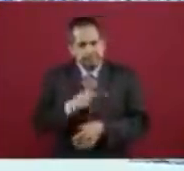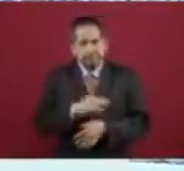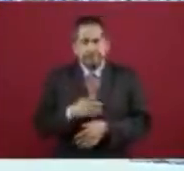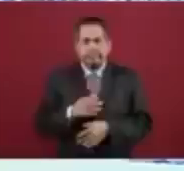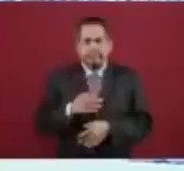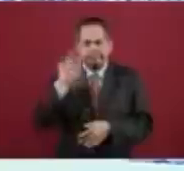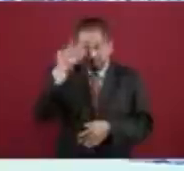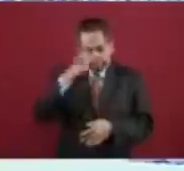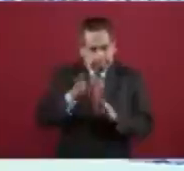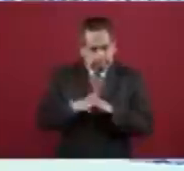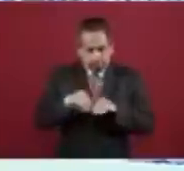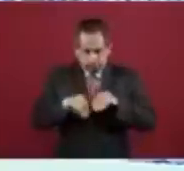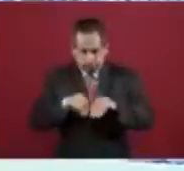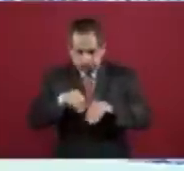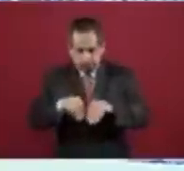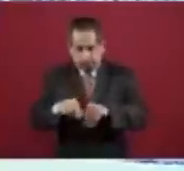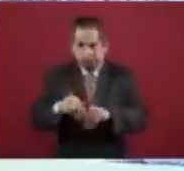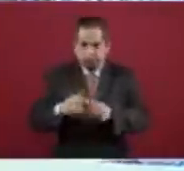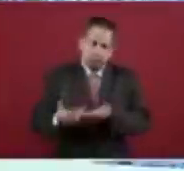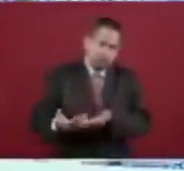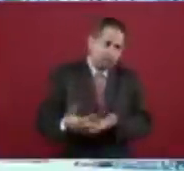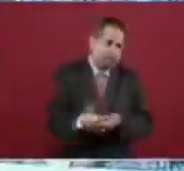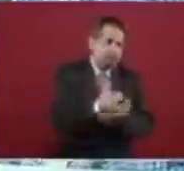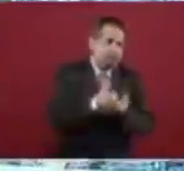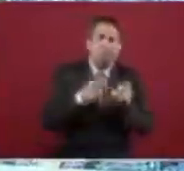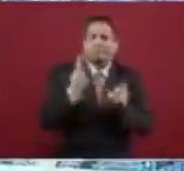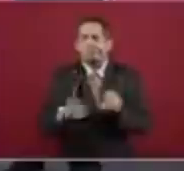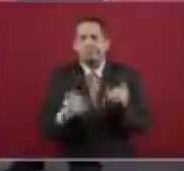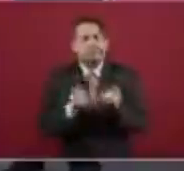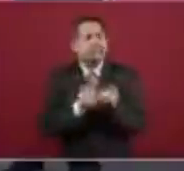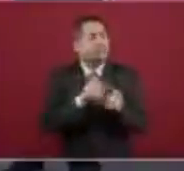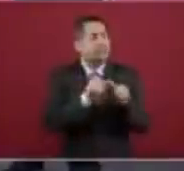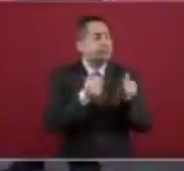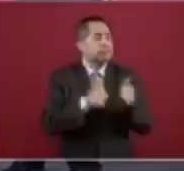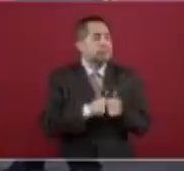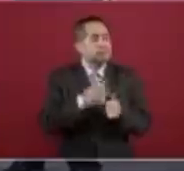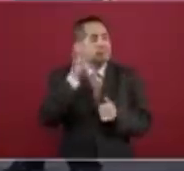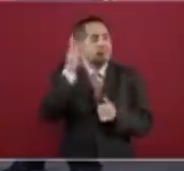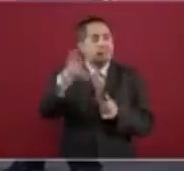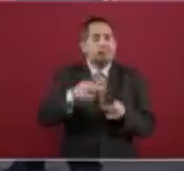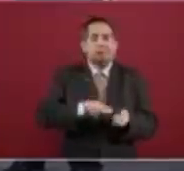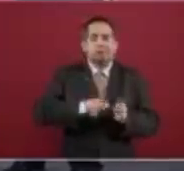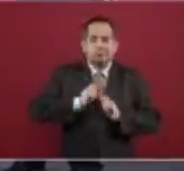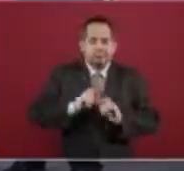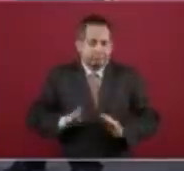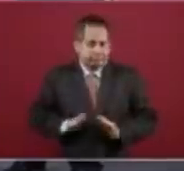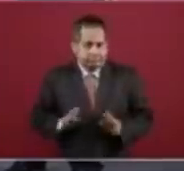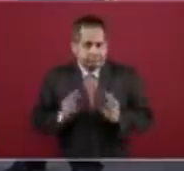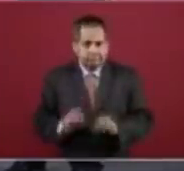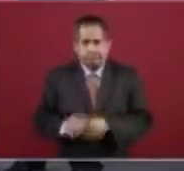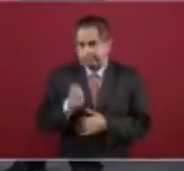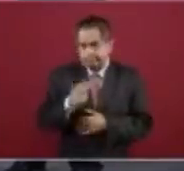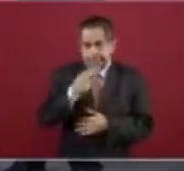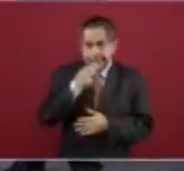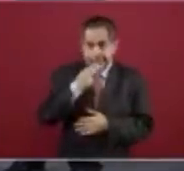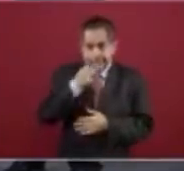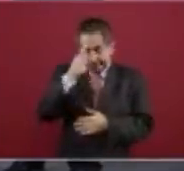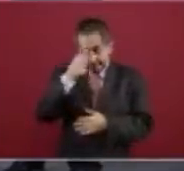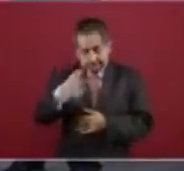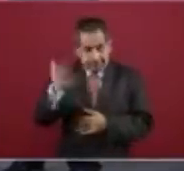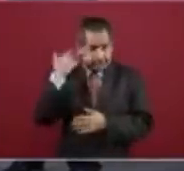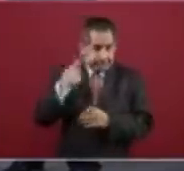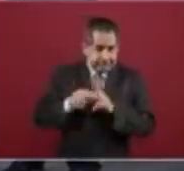que saber sembrar, hay que saber cosechar a su tiempo, y es una forma de presentar un programa que desde un